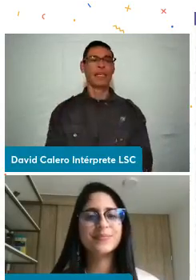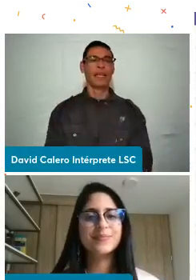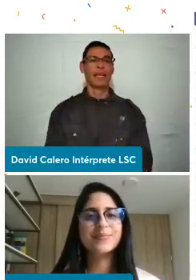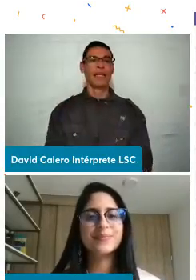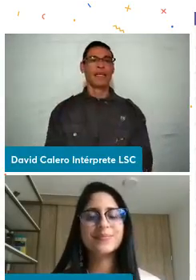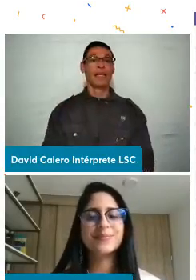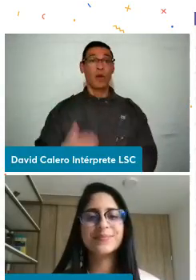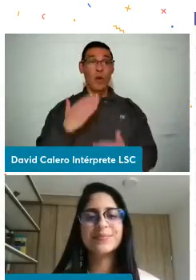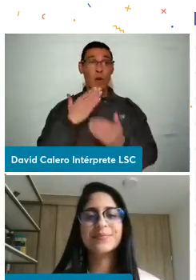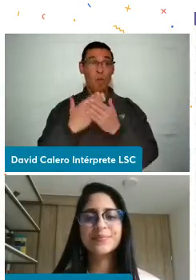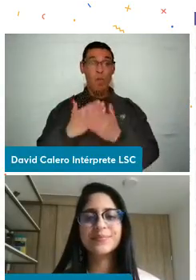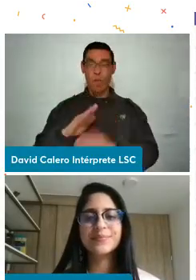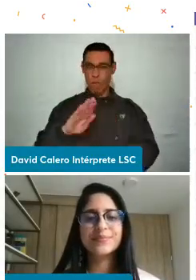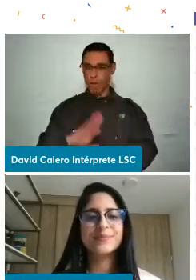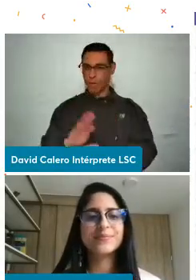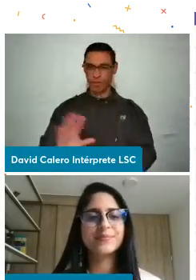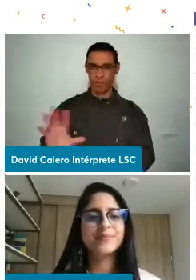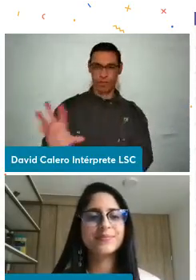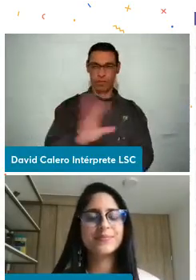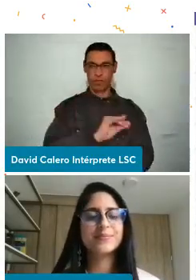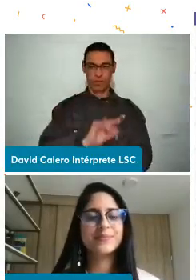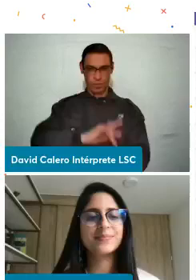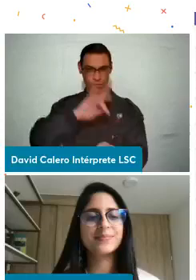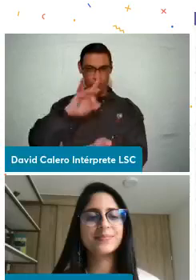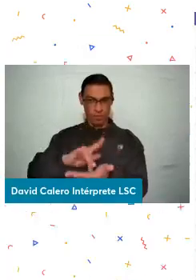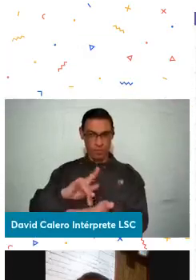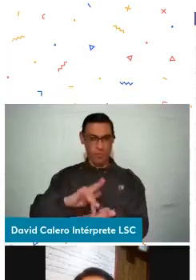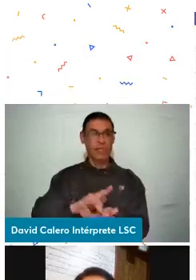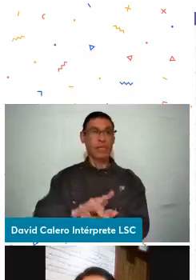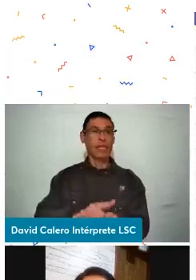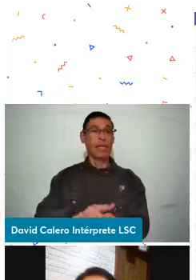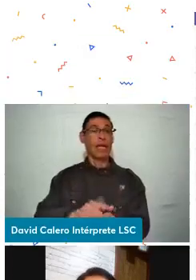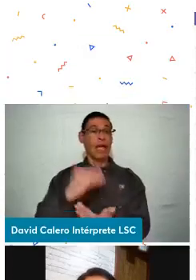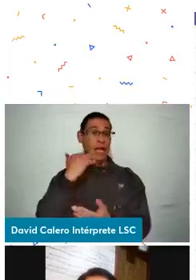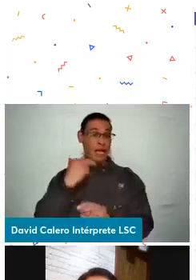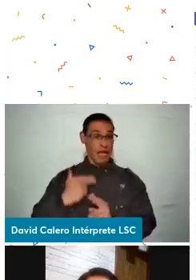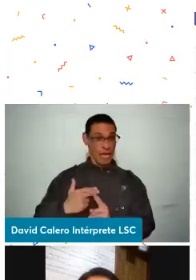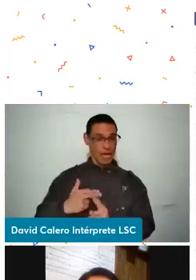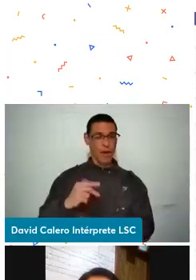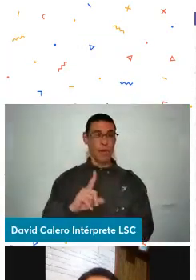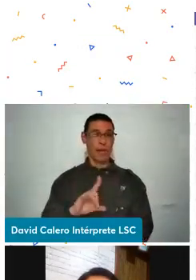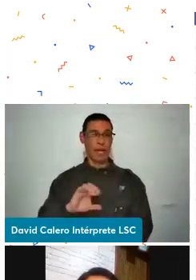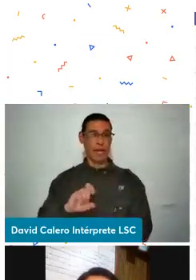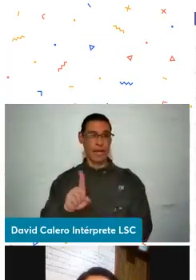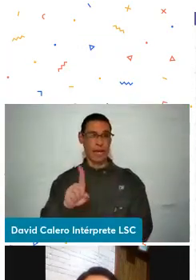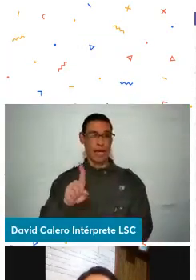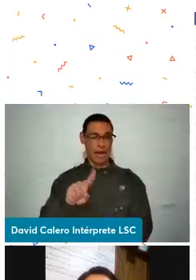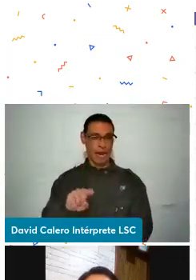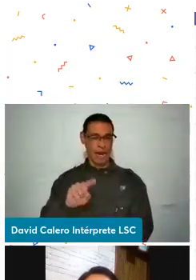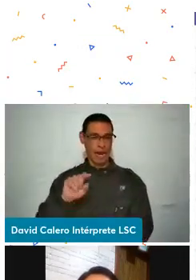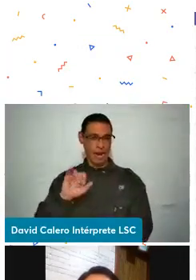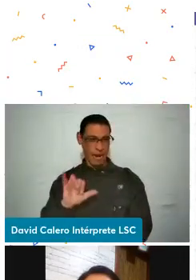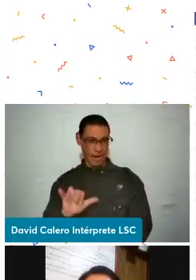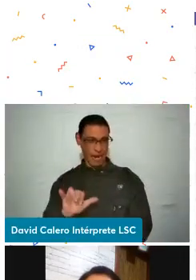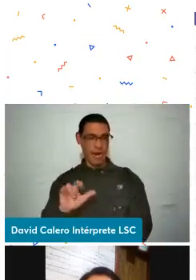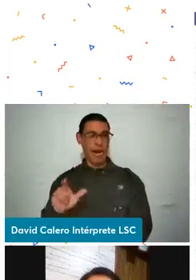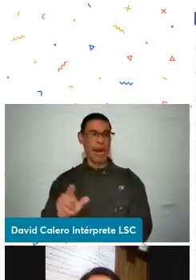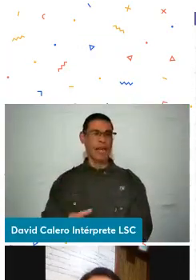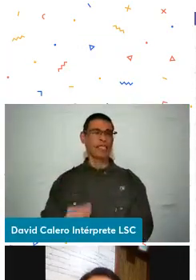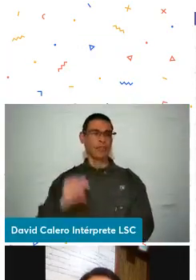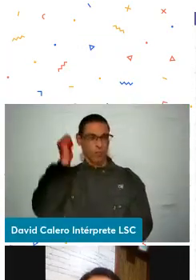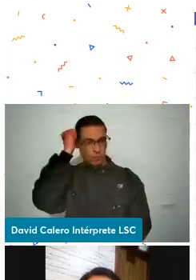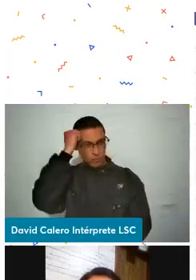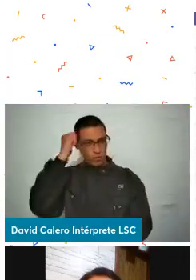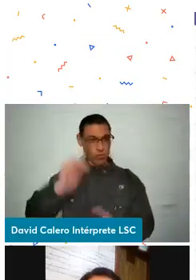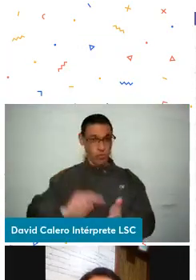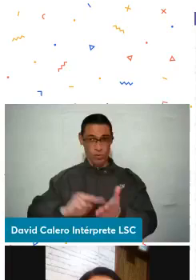los presentes en él. Mi nombre es Lacey Menjura Sánchez. Soy docente de tecnología informática de